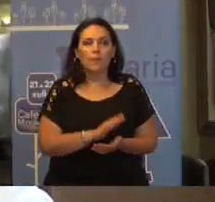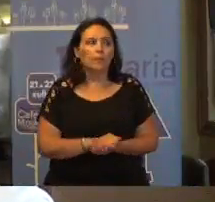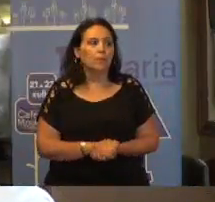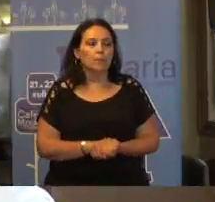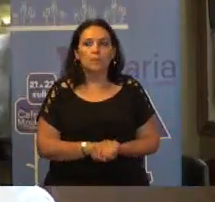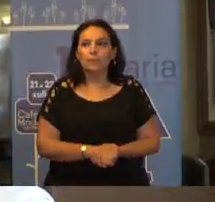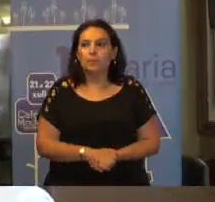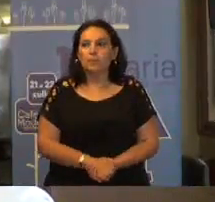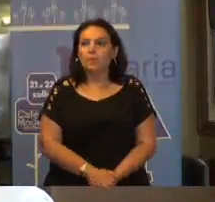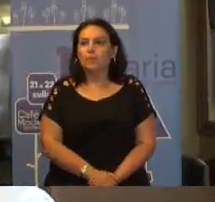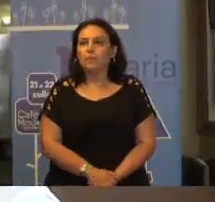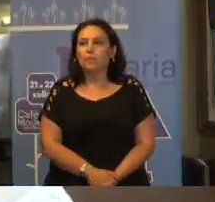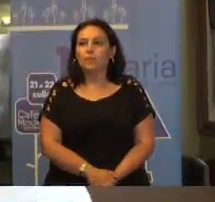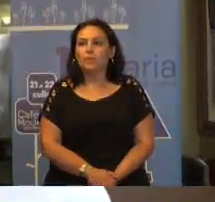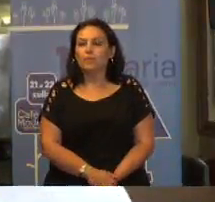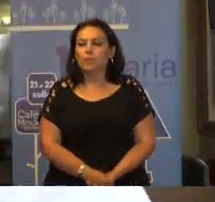Cristina.